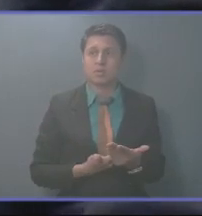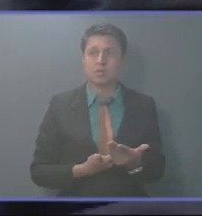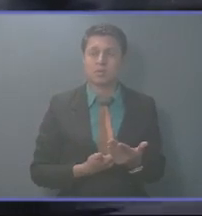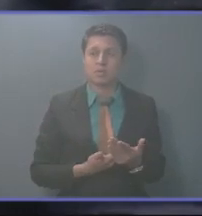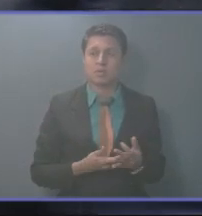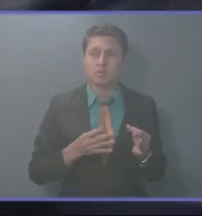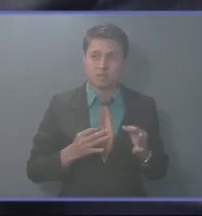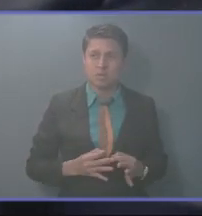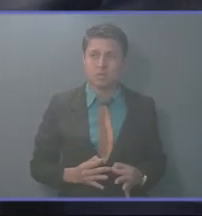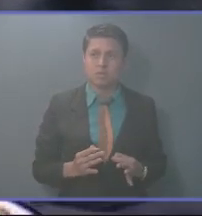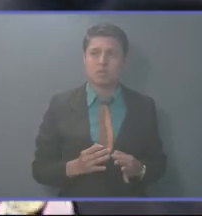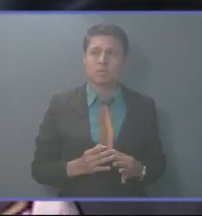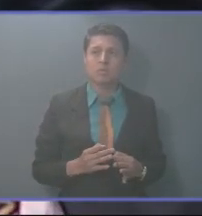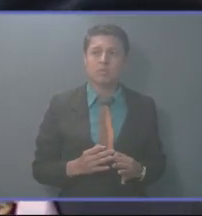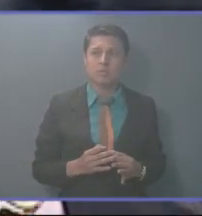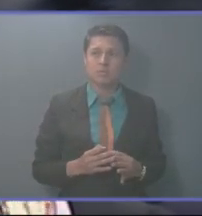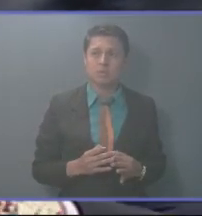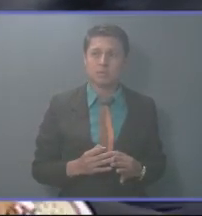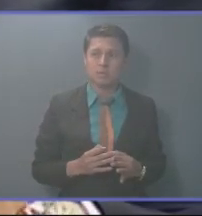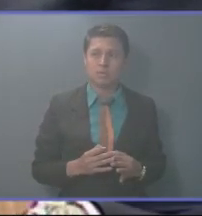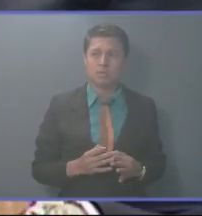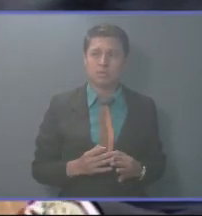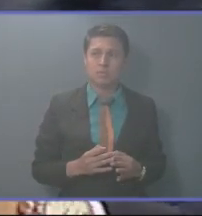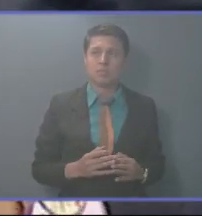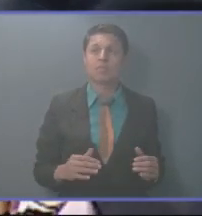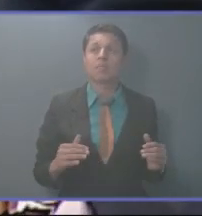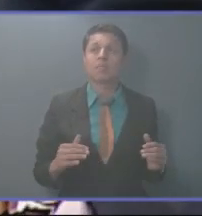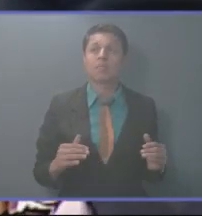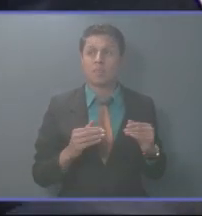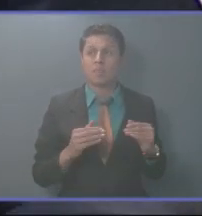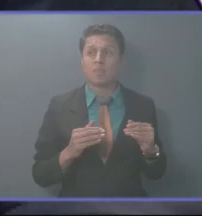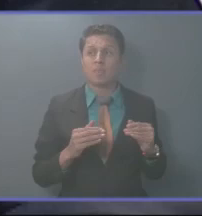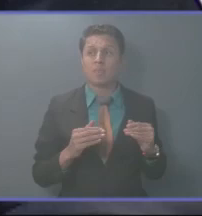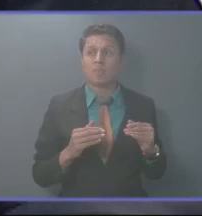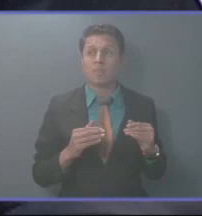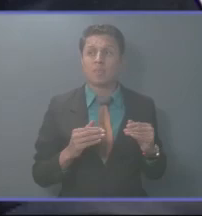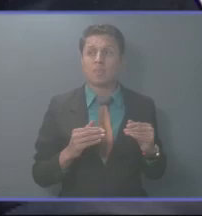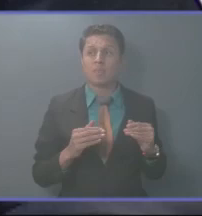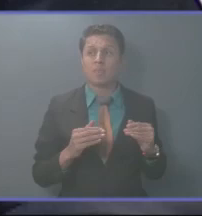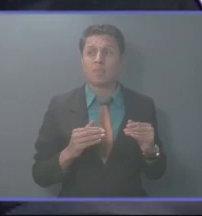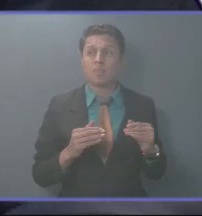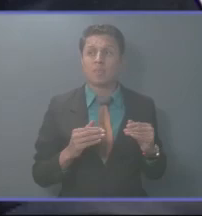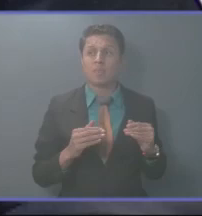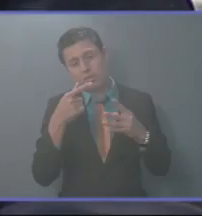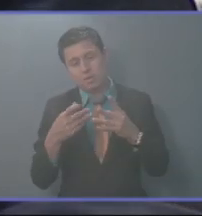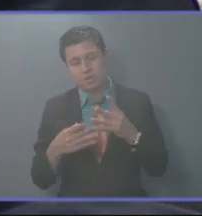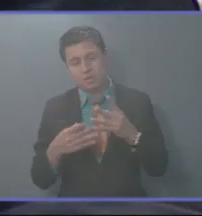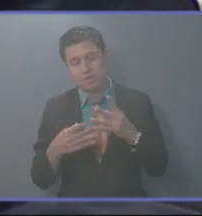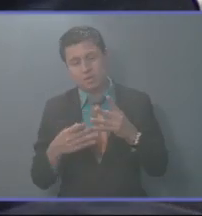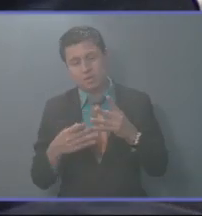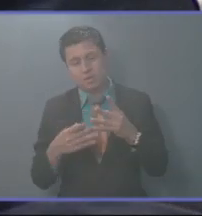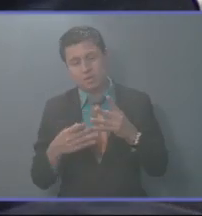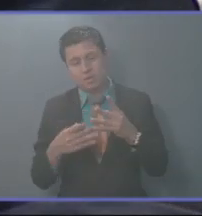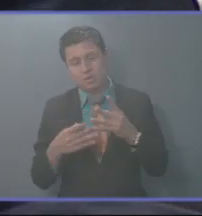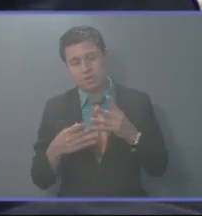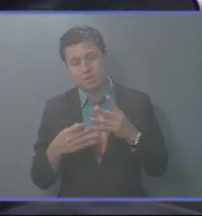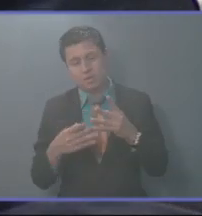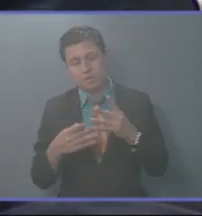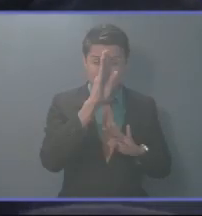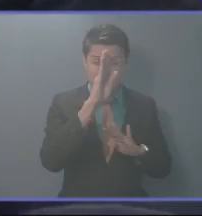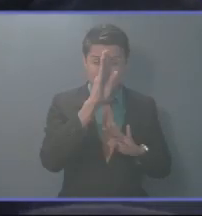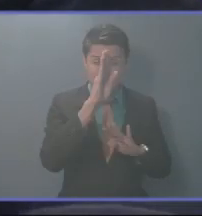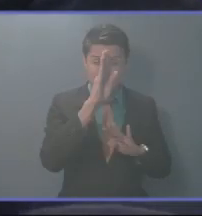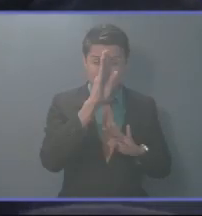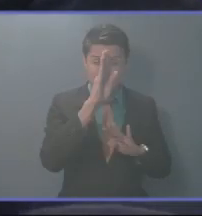internacional humanitario y la legislación secundaria. C. Principio de respeto a las normas